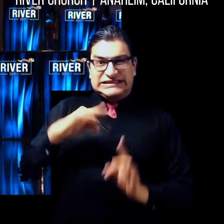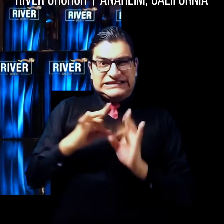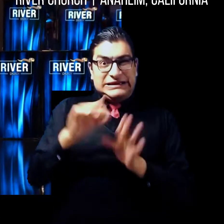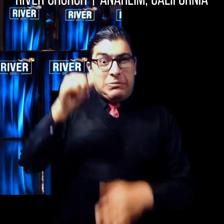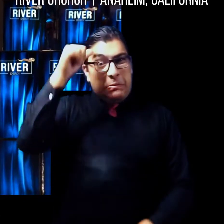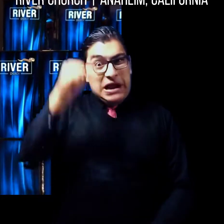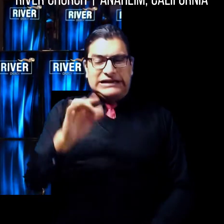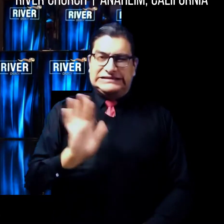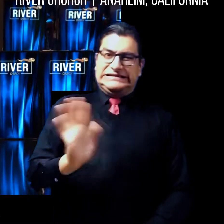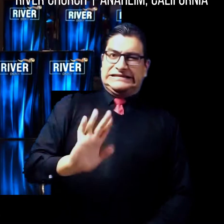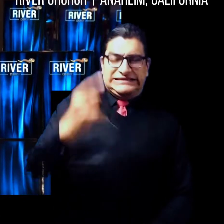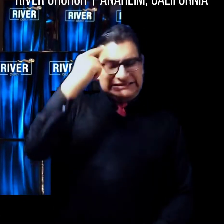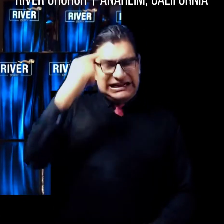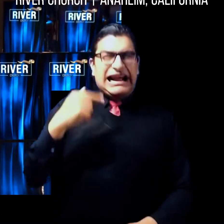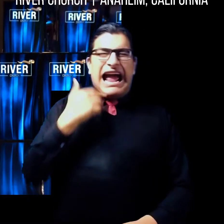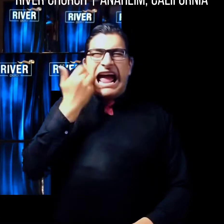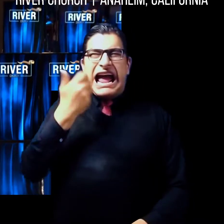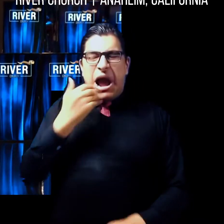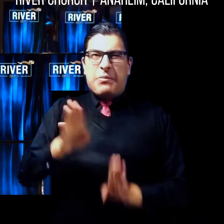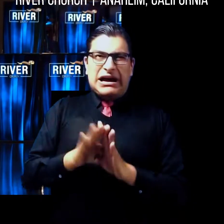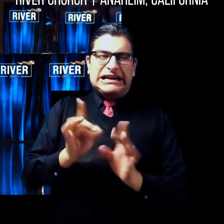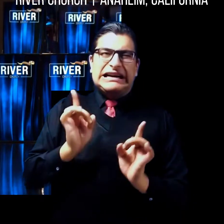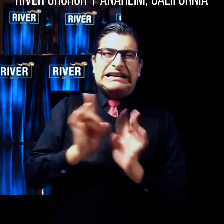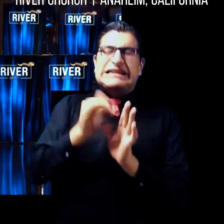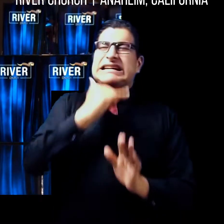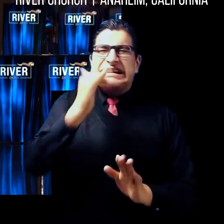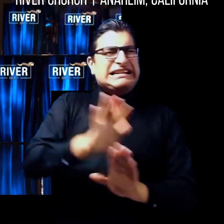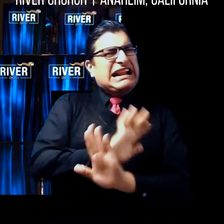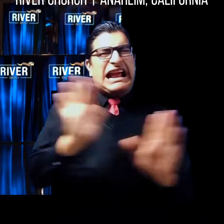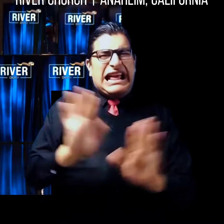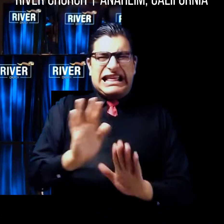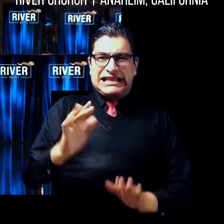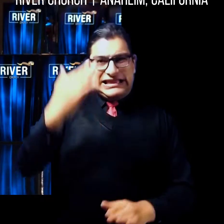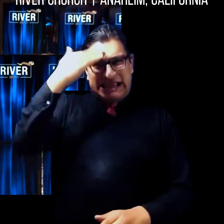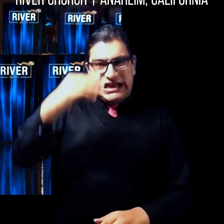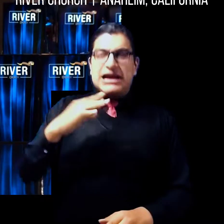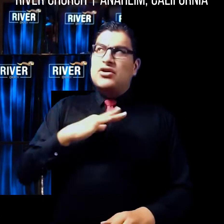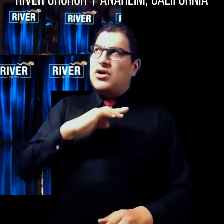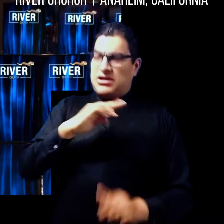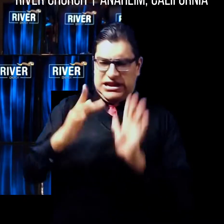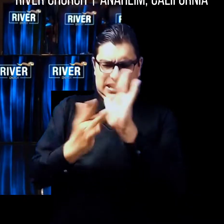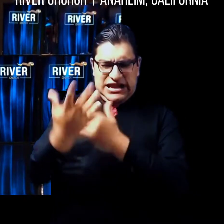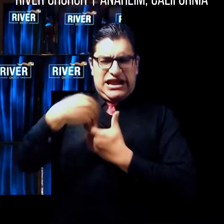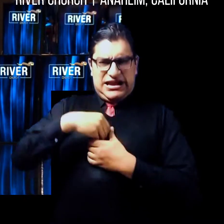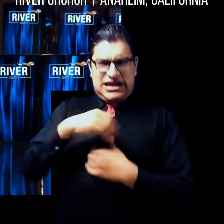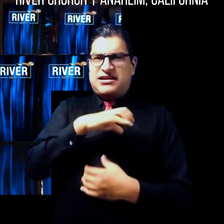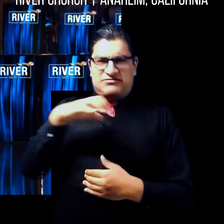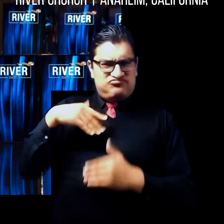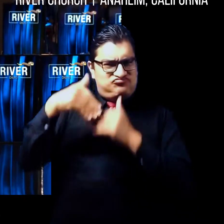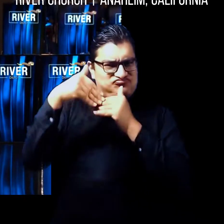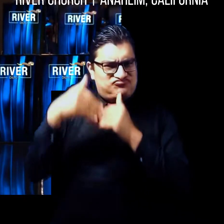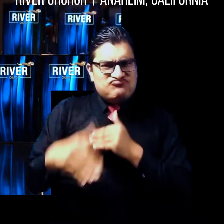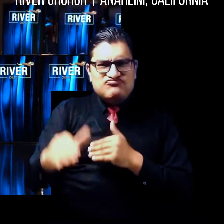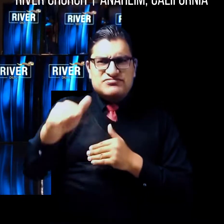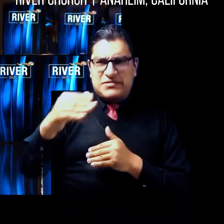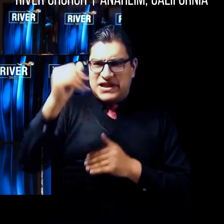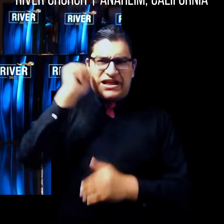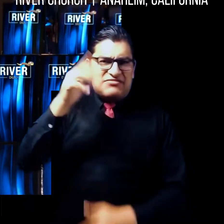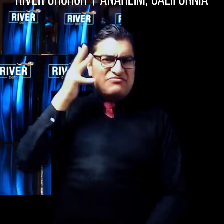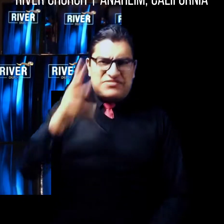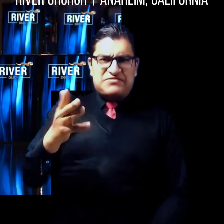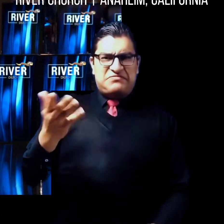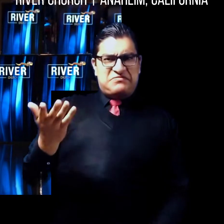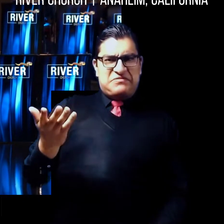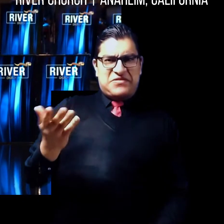pecar, no se nos ocurría meter la pata. Sabíamos que habíamos aceptado a Cristo de una vez para siempre.